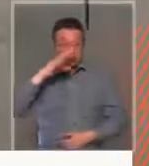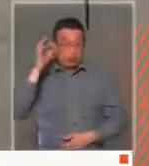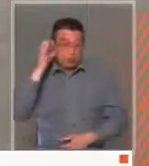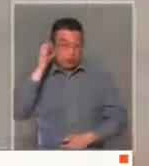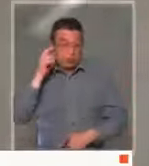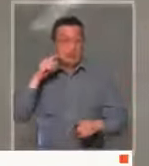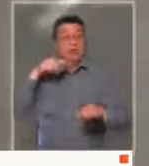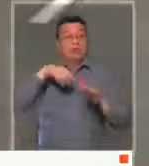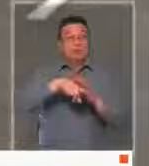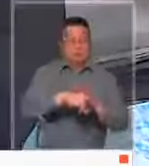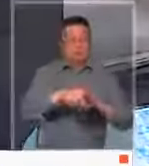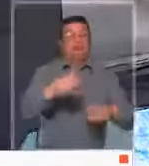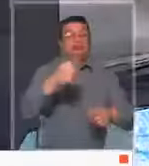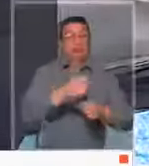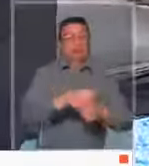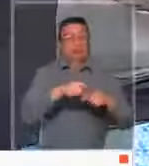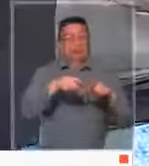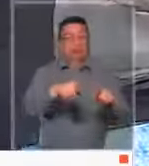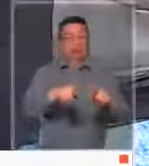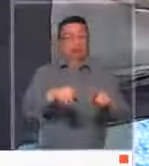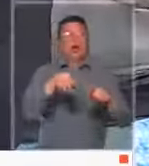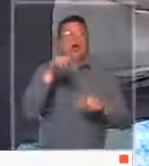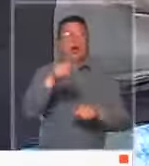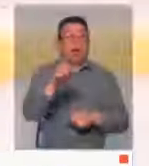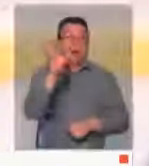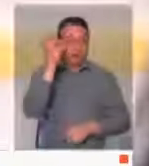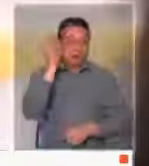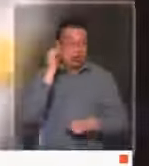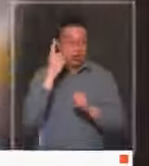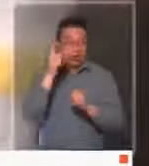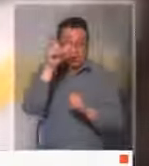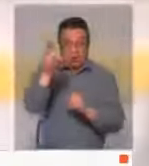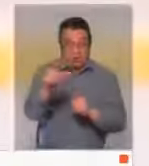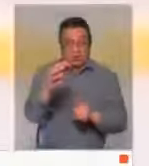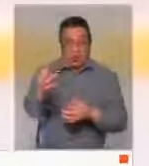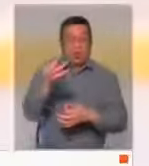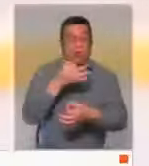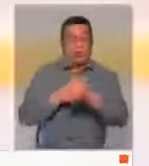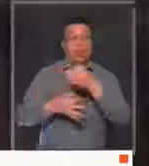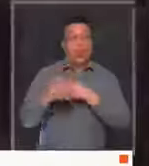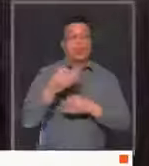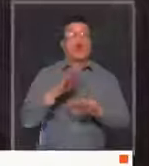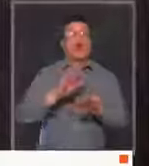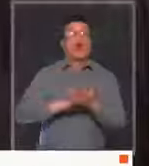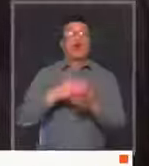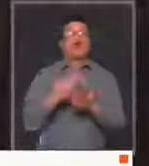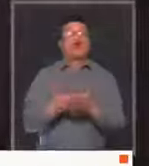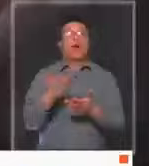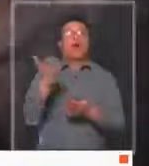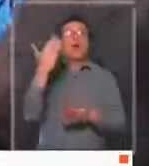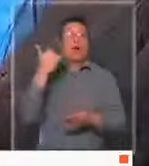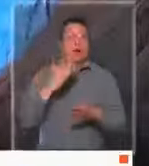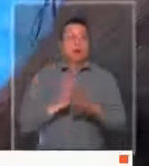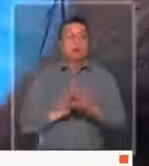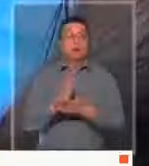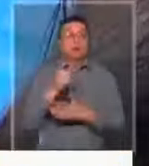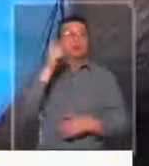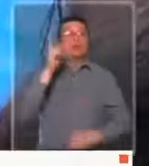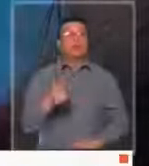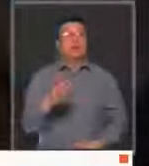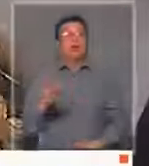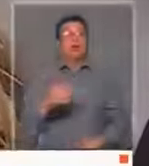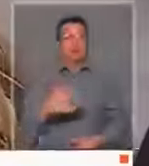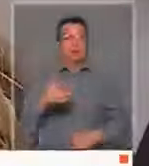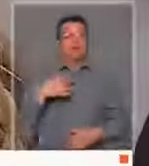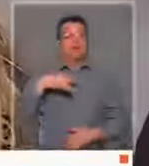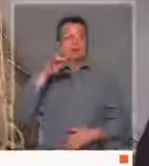llegaran a ofrecer sus servicios. Patricia es una de ellas y hoy nos cuenta cómo fue cuando comenzó a regir la ordenanza. Sabes